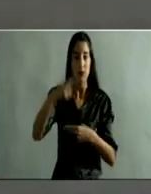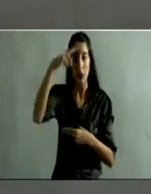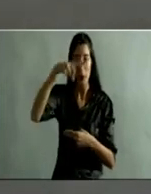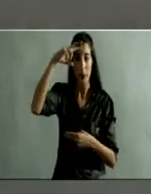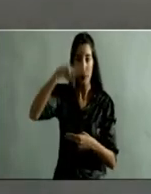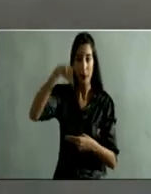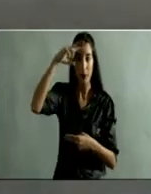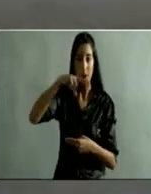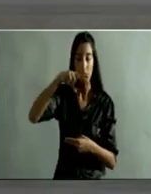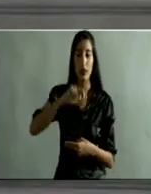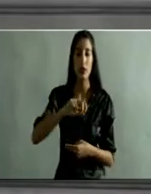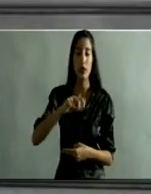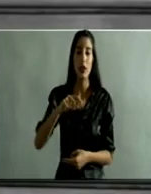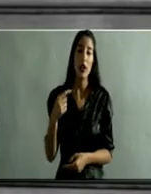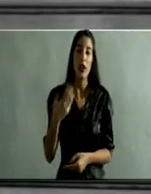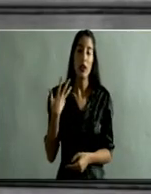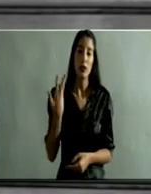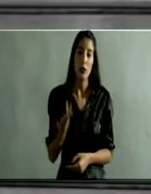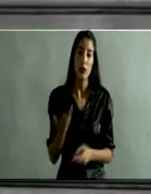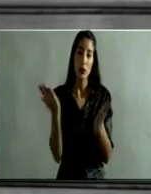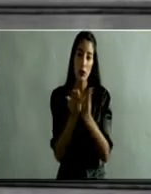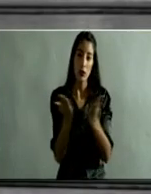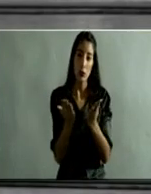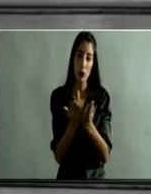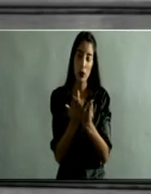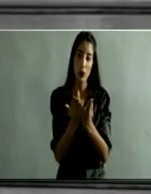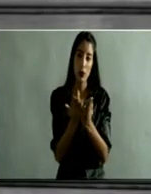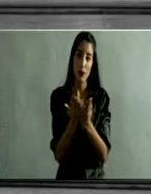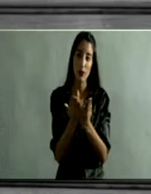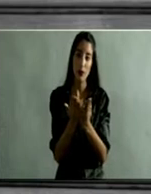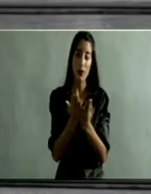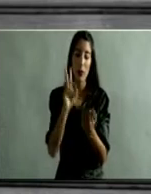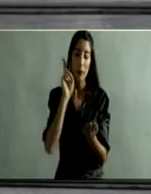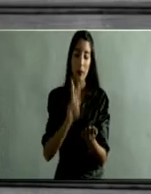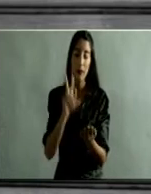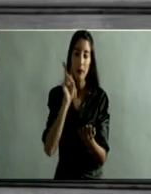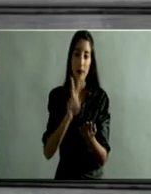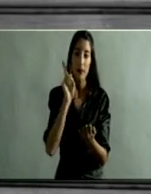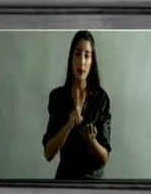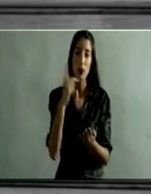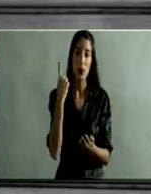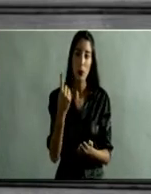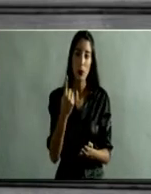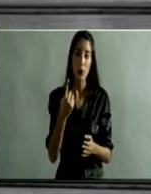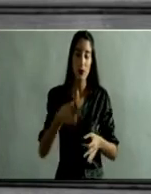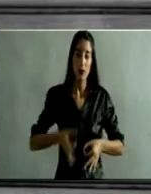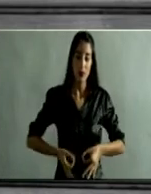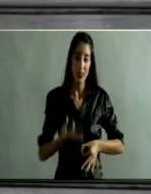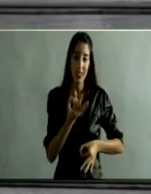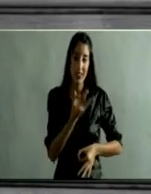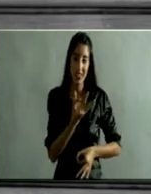Me hizo una ecografía y me dijo que tenía un quiste Un quiste de agua me dijo que era